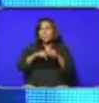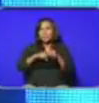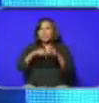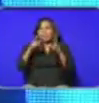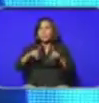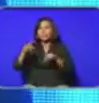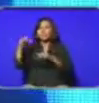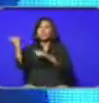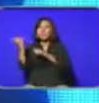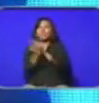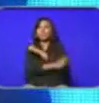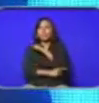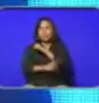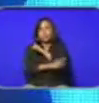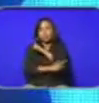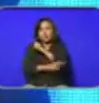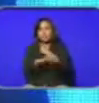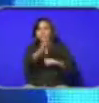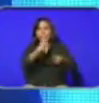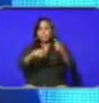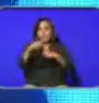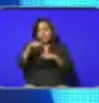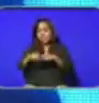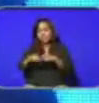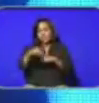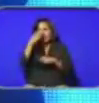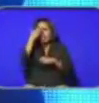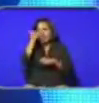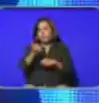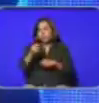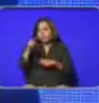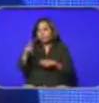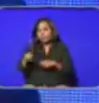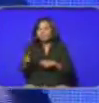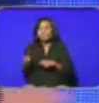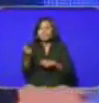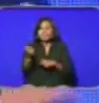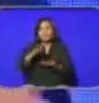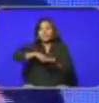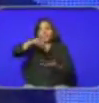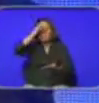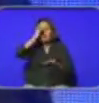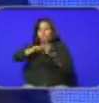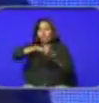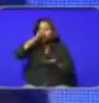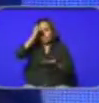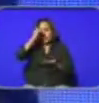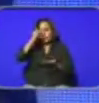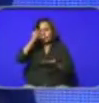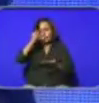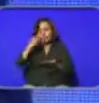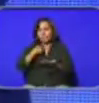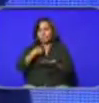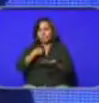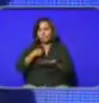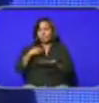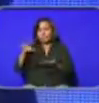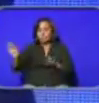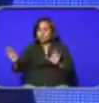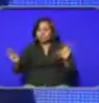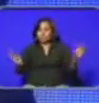correspondían a los panameños, que por no estar preparados no tenían acceso a ellos. Entonces tenemos esos dos extremos y yo diría lo